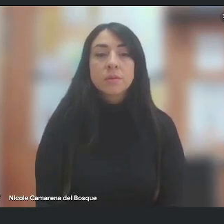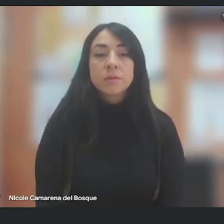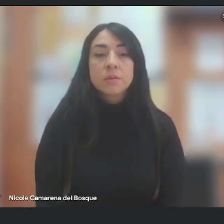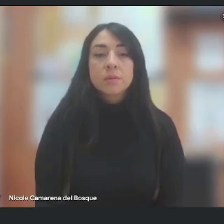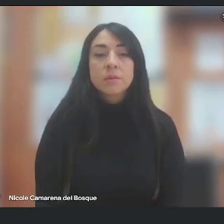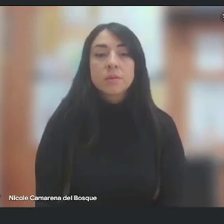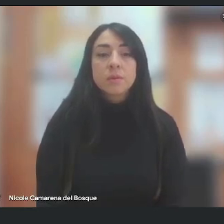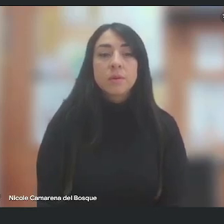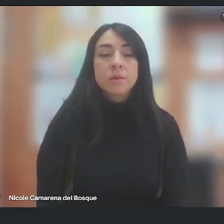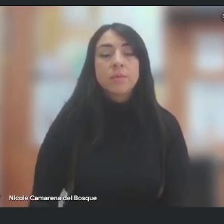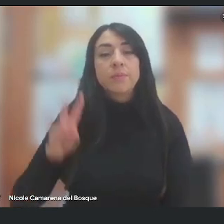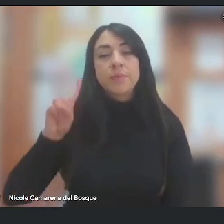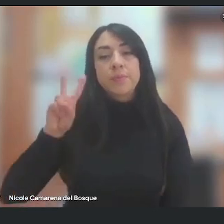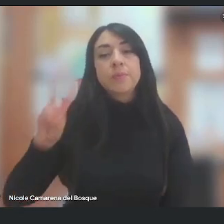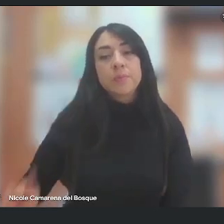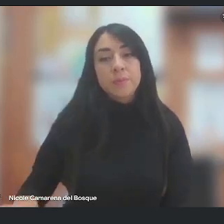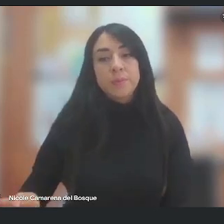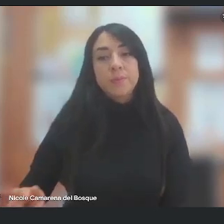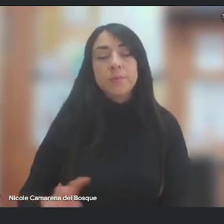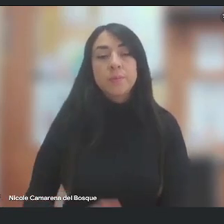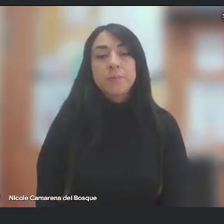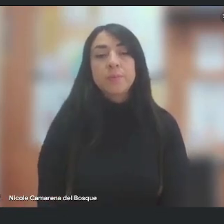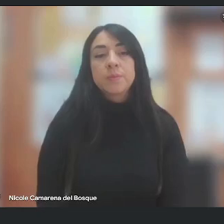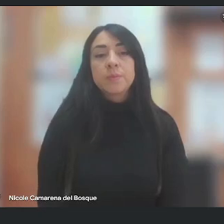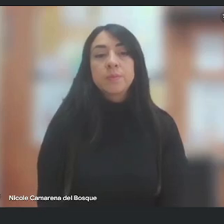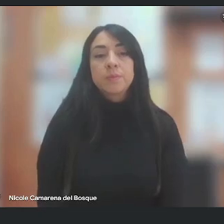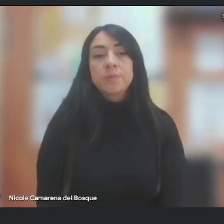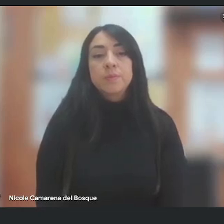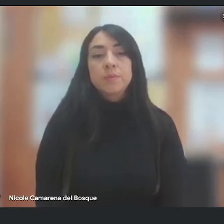que si negamos la educación